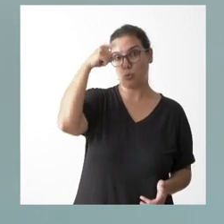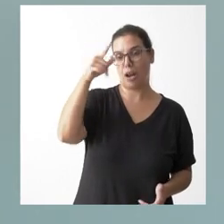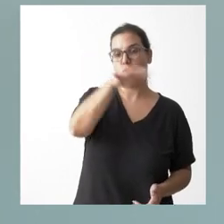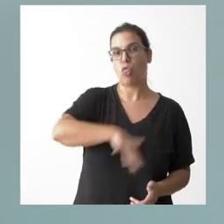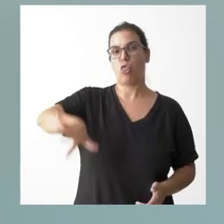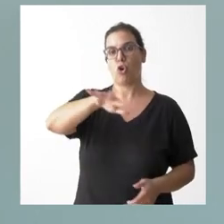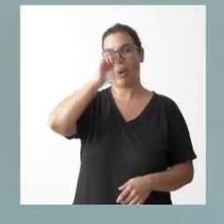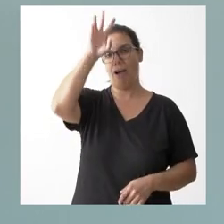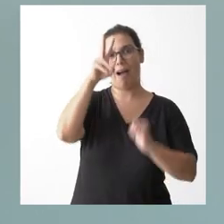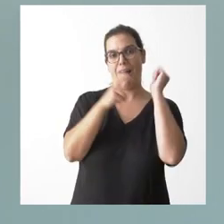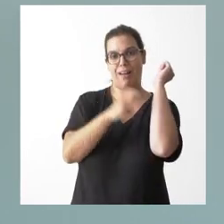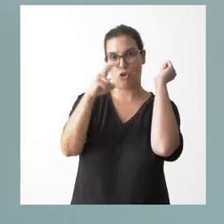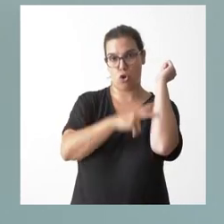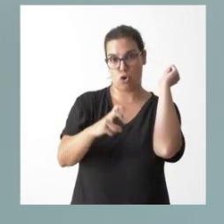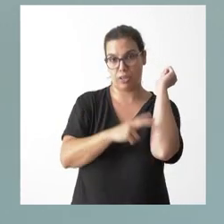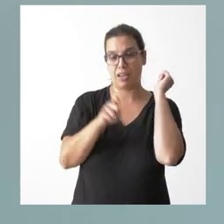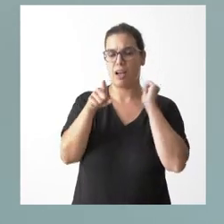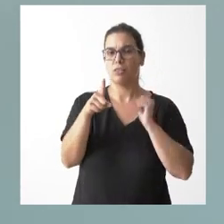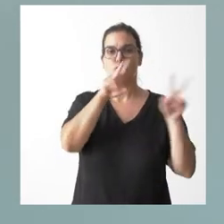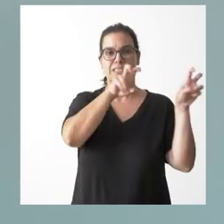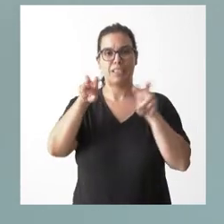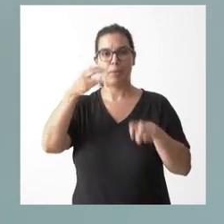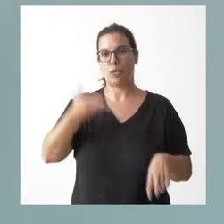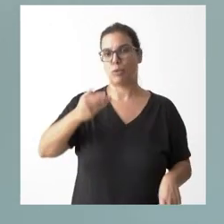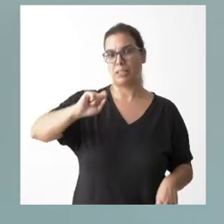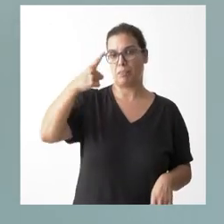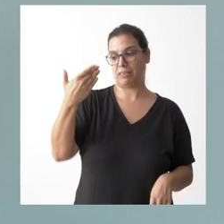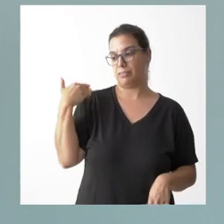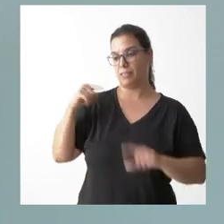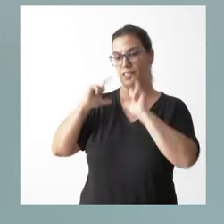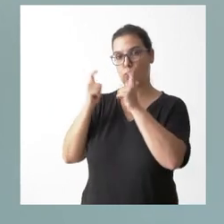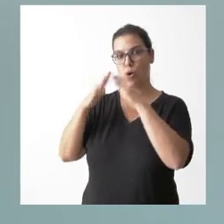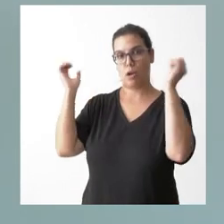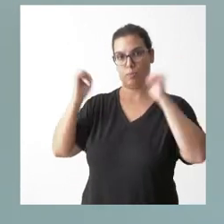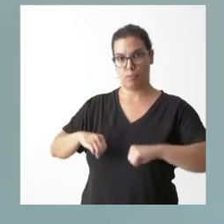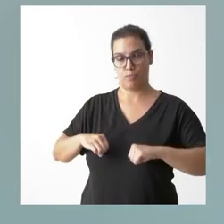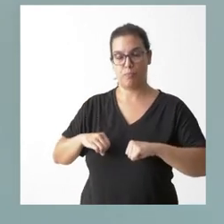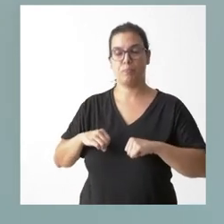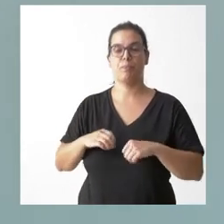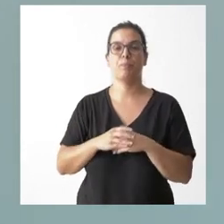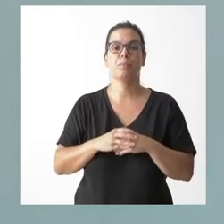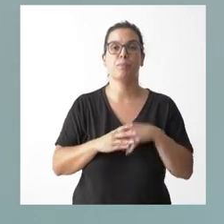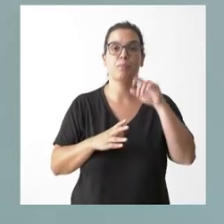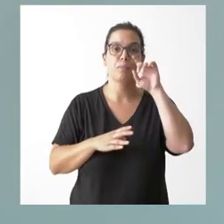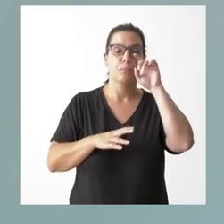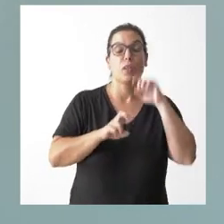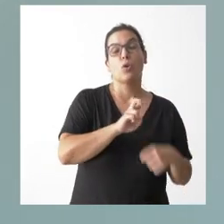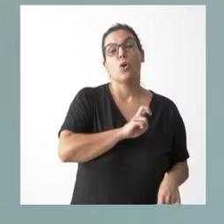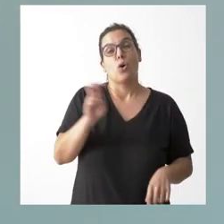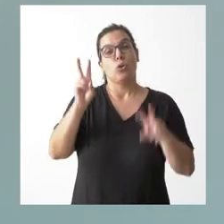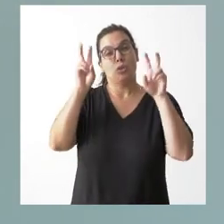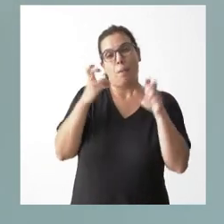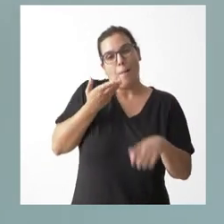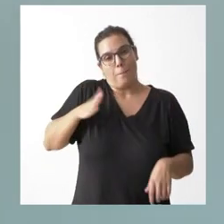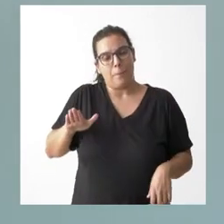Arqueológica. Estas son las cuestiones más relevantes de lo que hemos acordado hoy en el Consejo de Gobierno. En otras cuestiones,